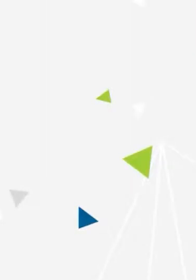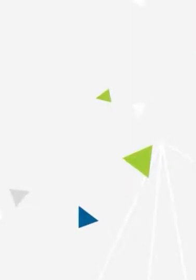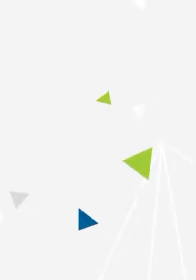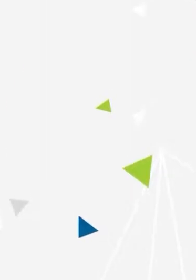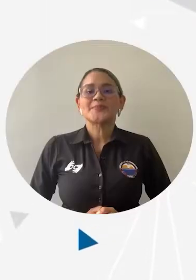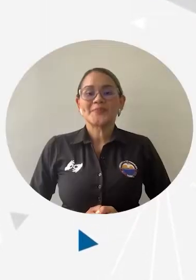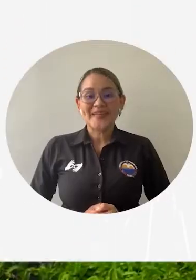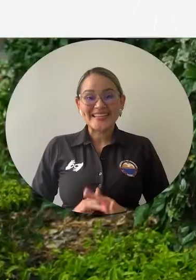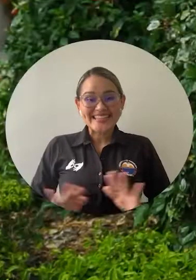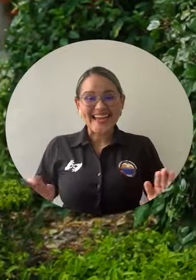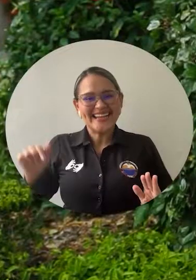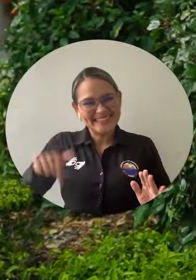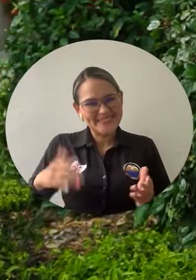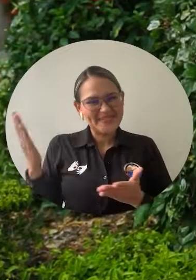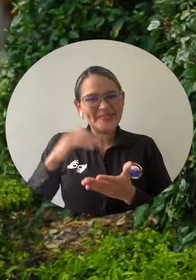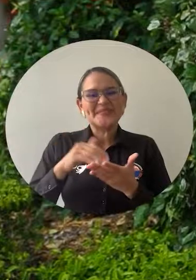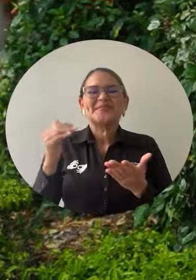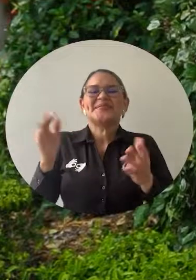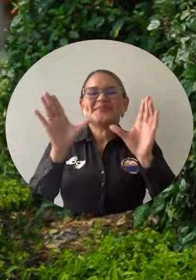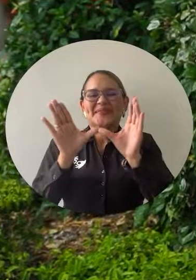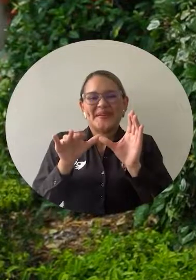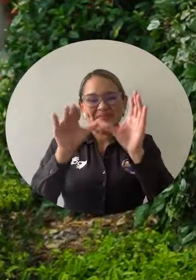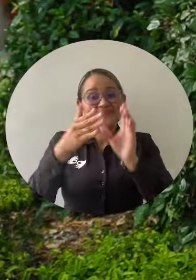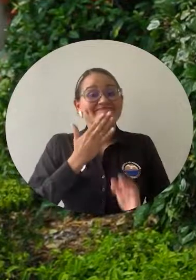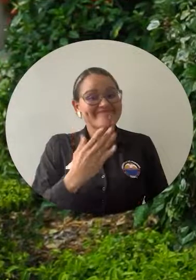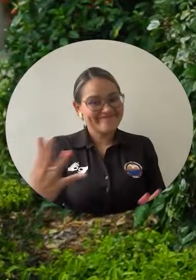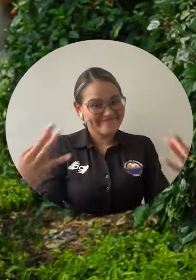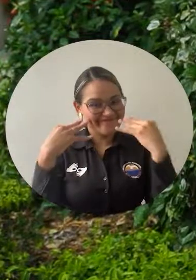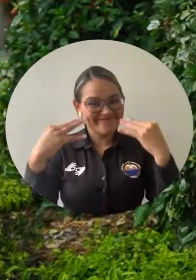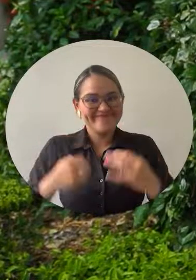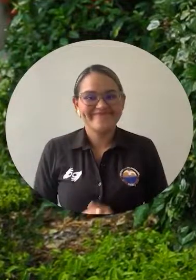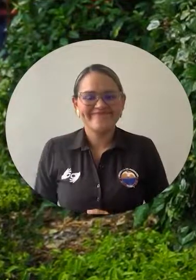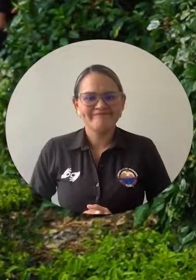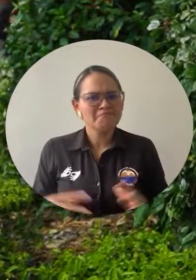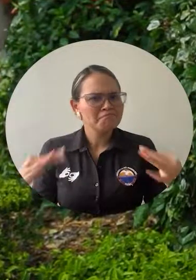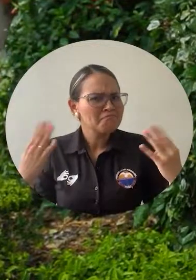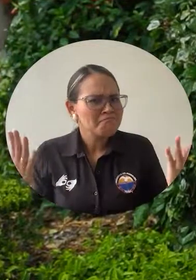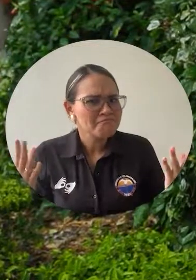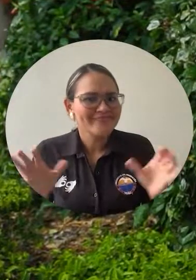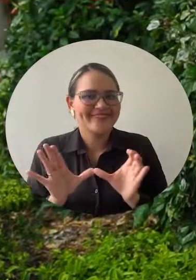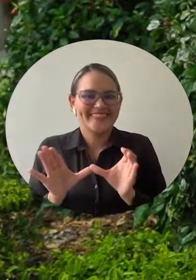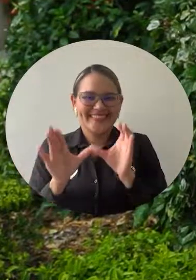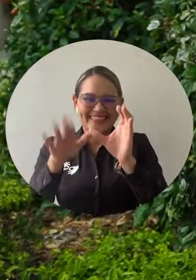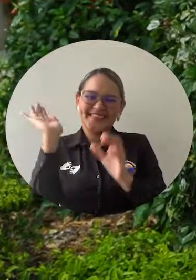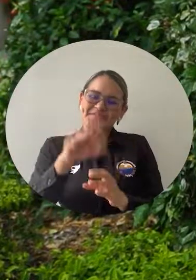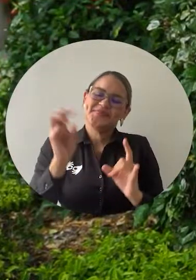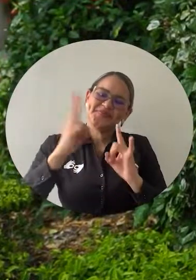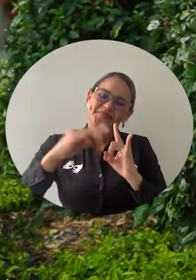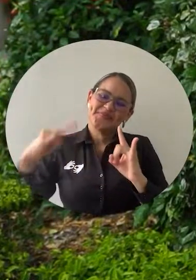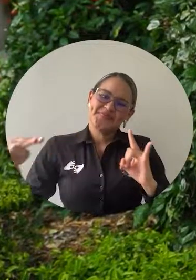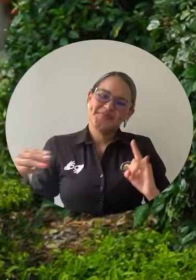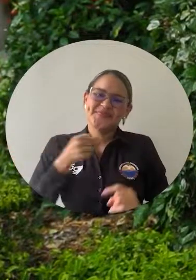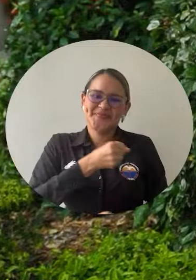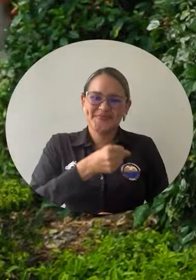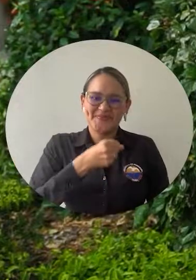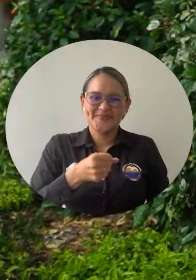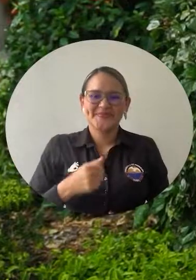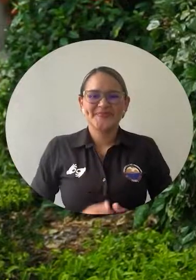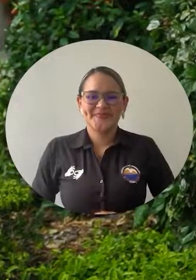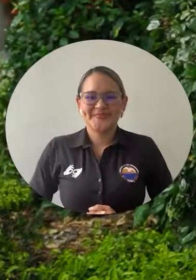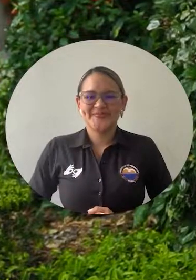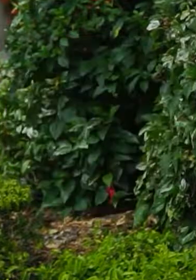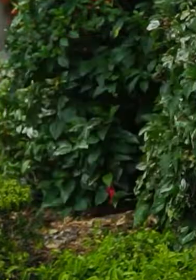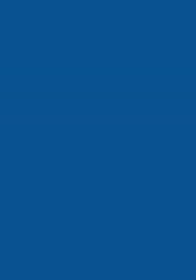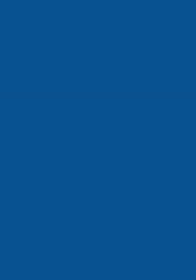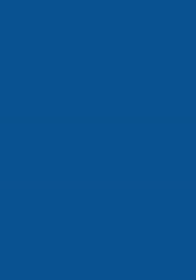Ya estamos de vuelta con ustedes. Gracias por su sintonía. Están viendo el Campus TV, programa institucional de la Universidad